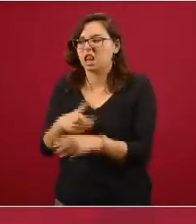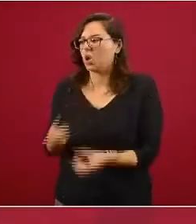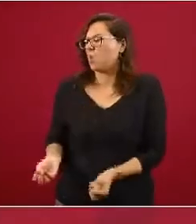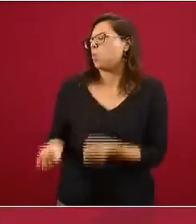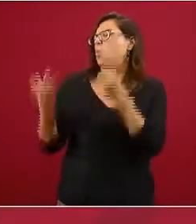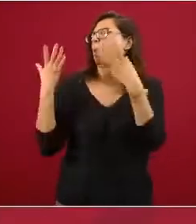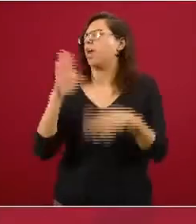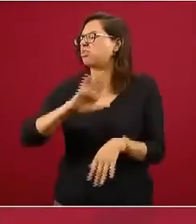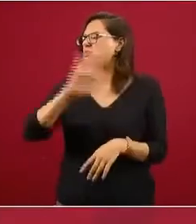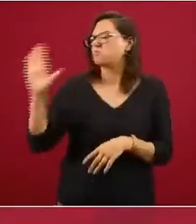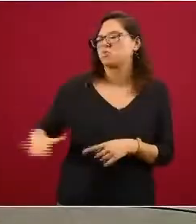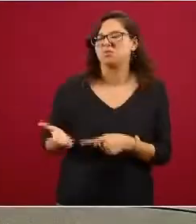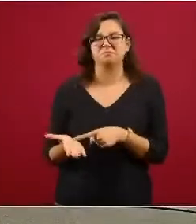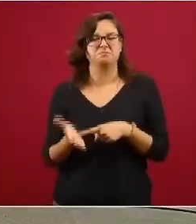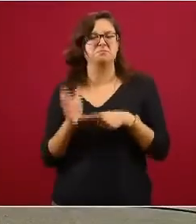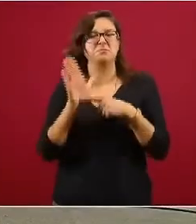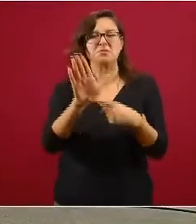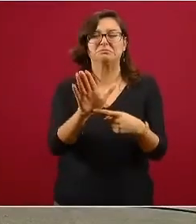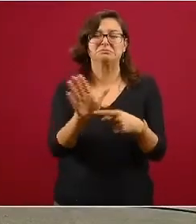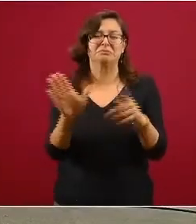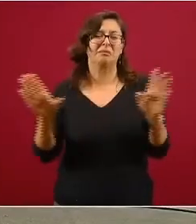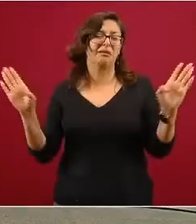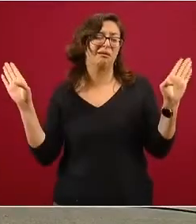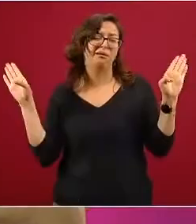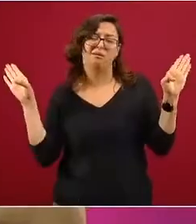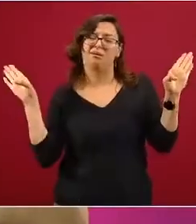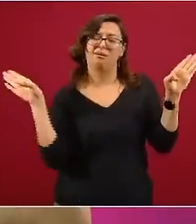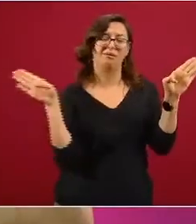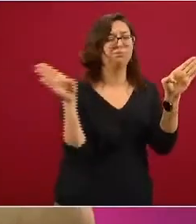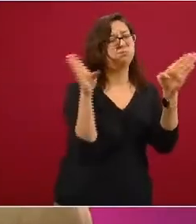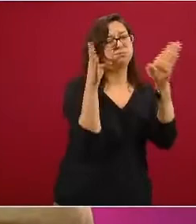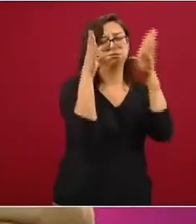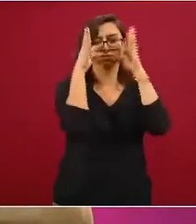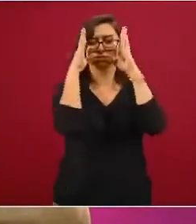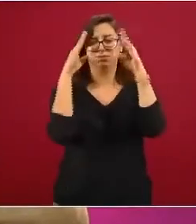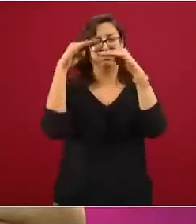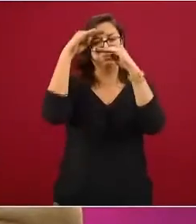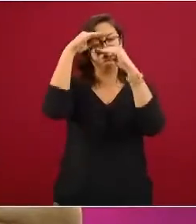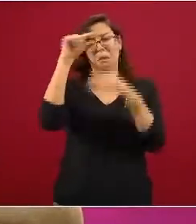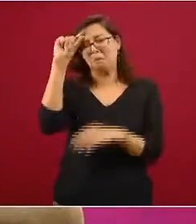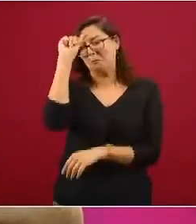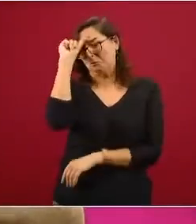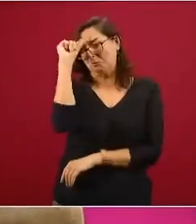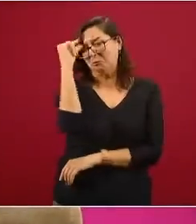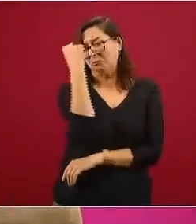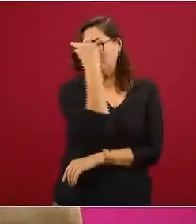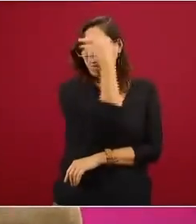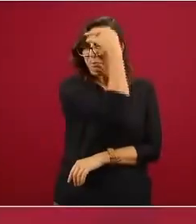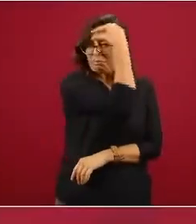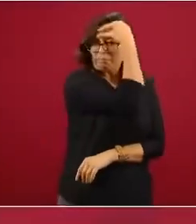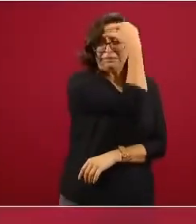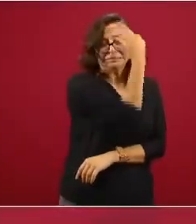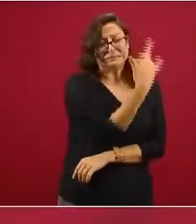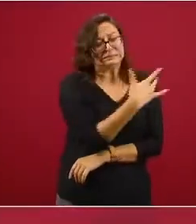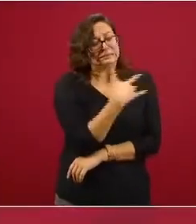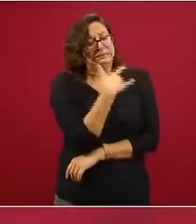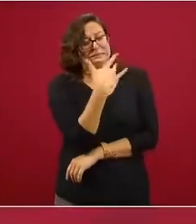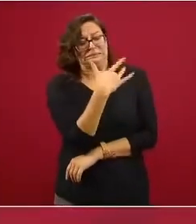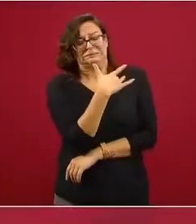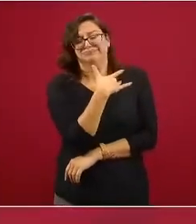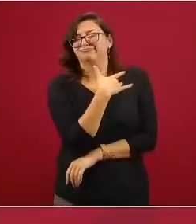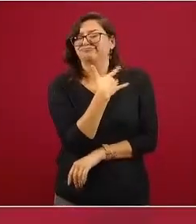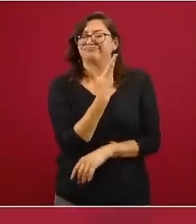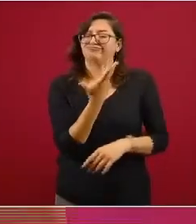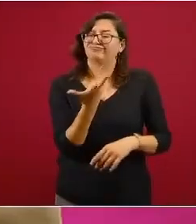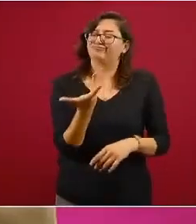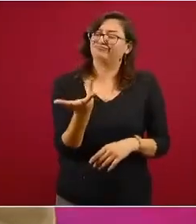este reduccionismo, esta visión simplista de querer encontrar solamente en el hoy las